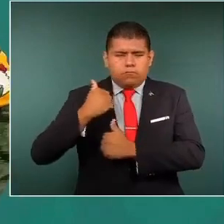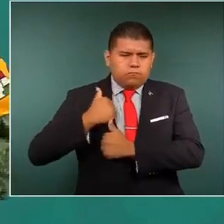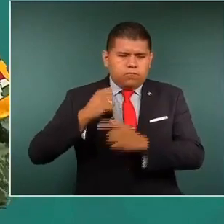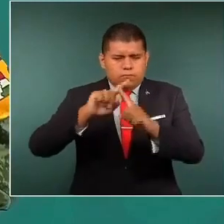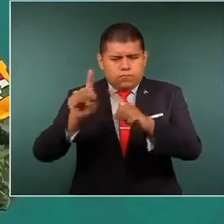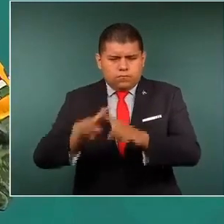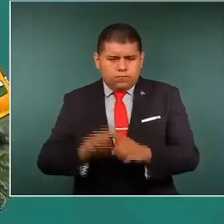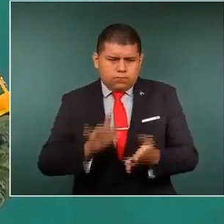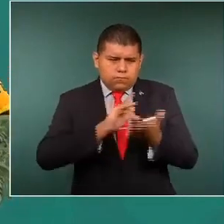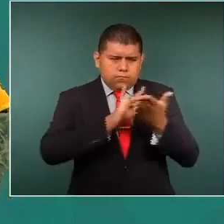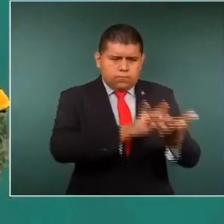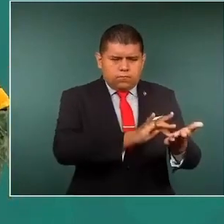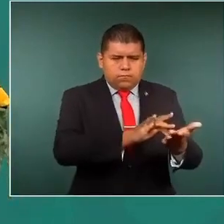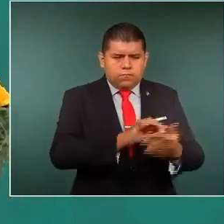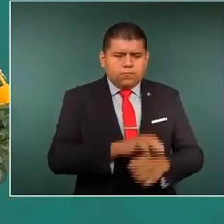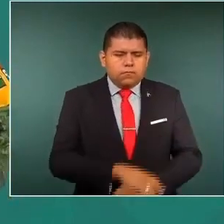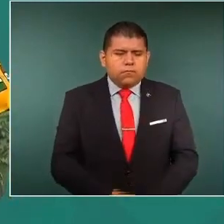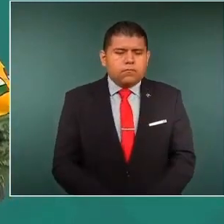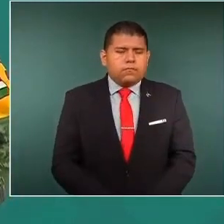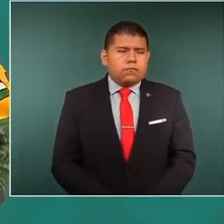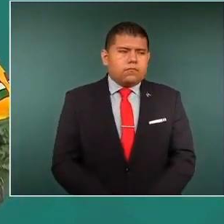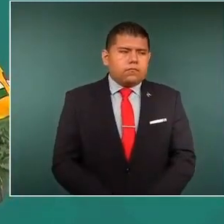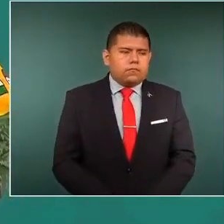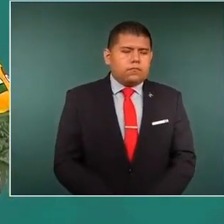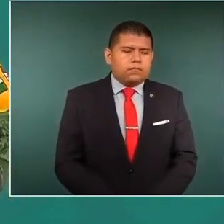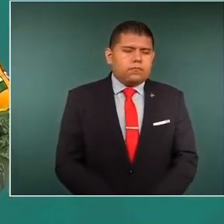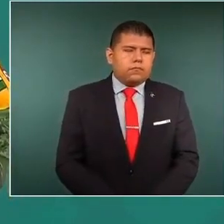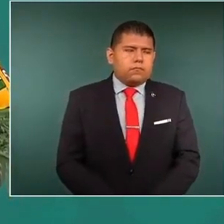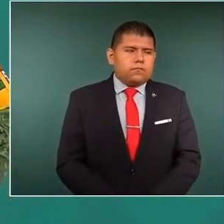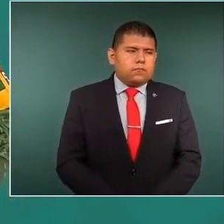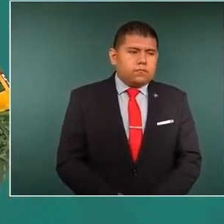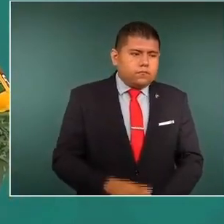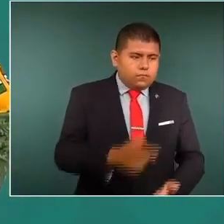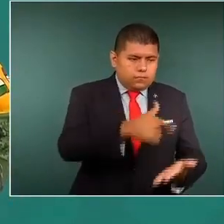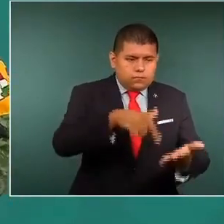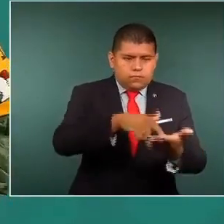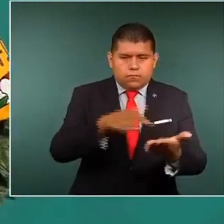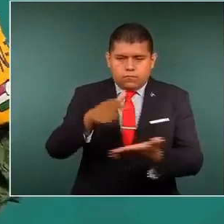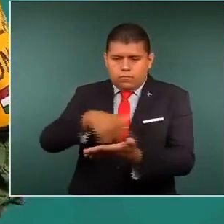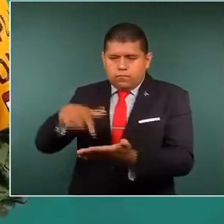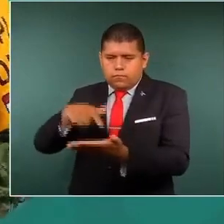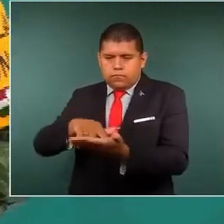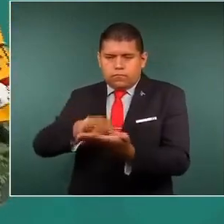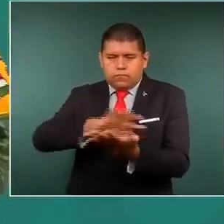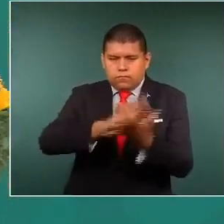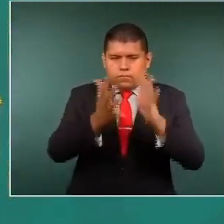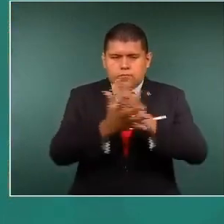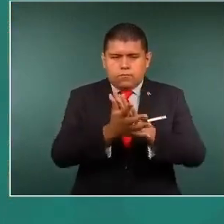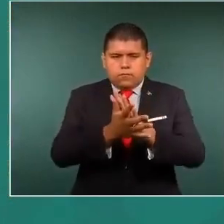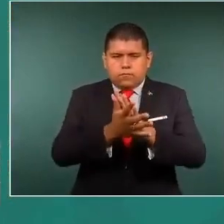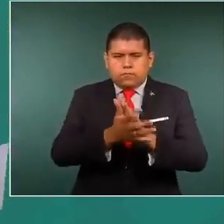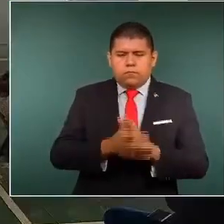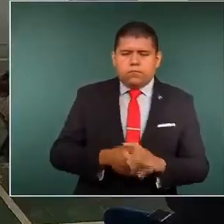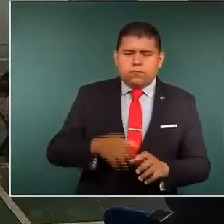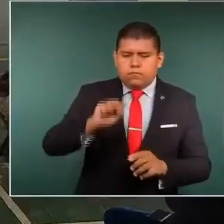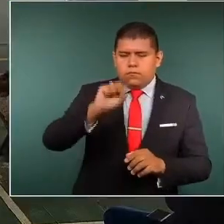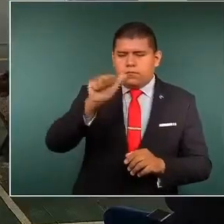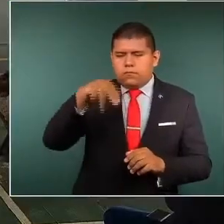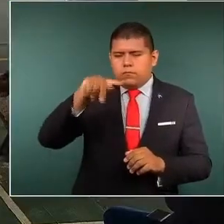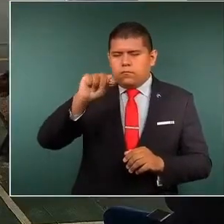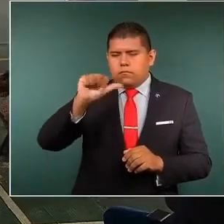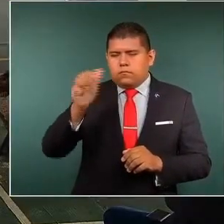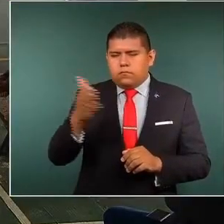que tienen la presencia en los municipios donde de alguna manera el cártel de Santa Rosa de Lima tiene